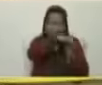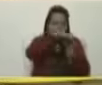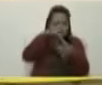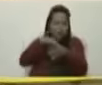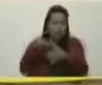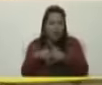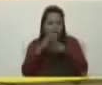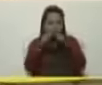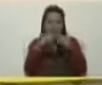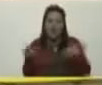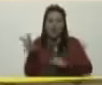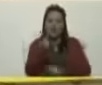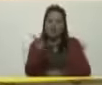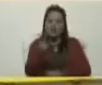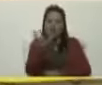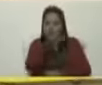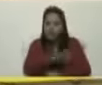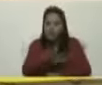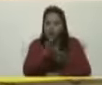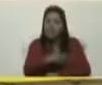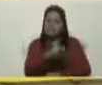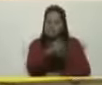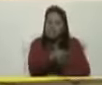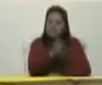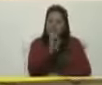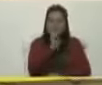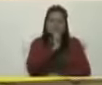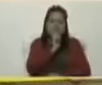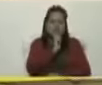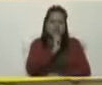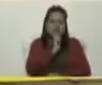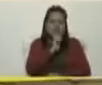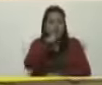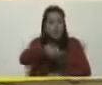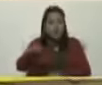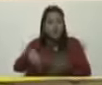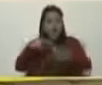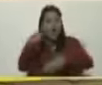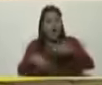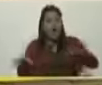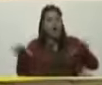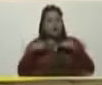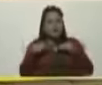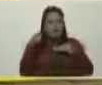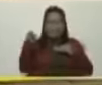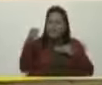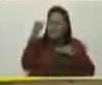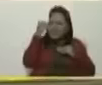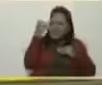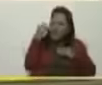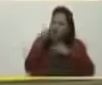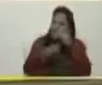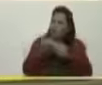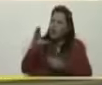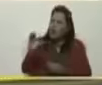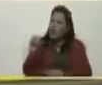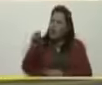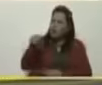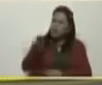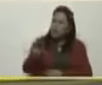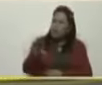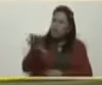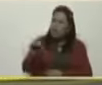venezolana. Ha costado que los planificadores asuman el concepto de conuco. Por eso me interesa tanto,